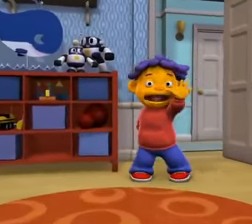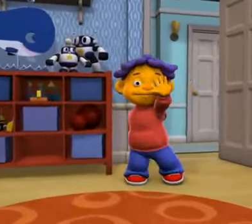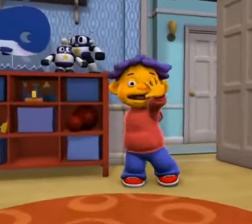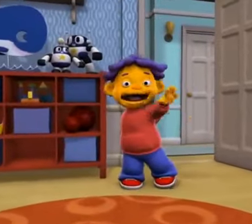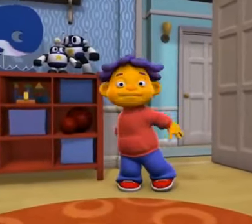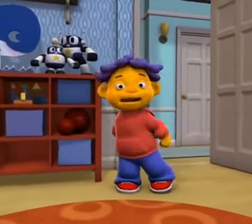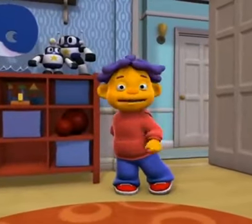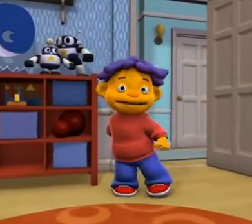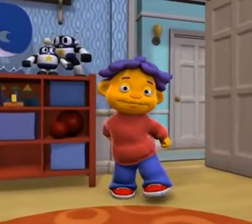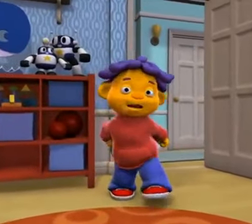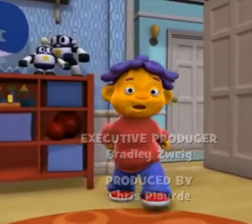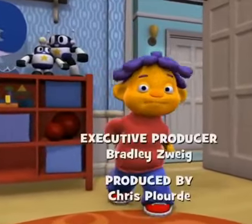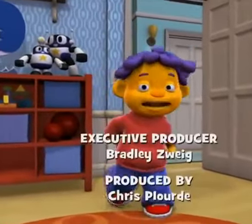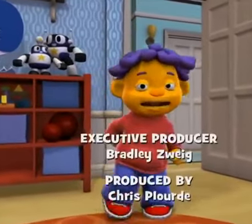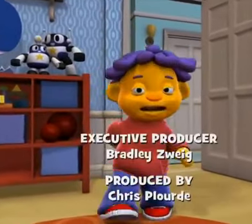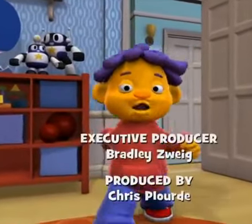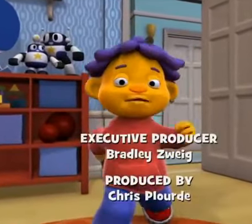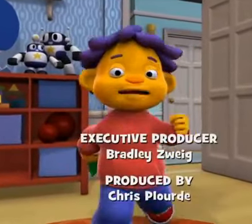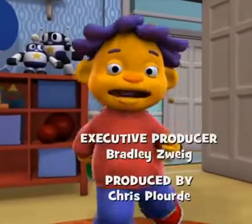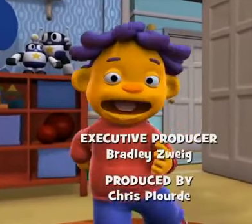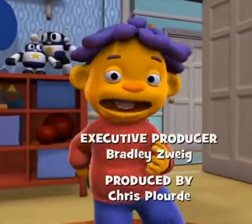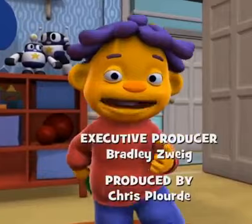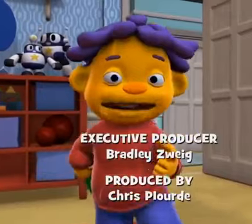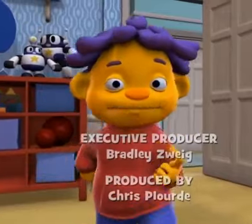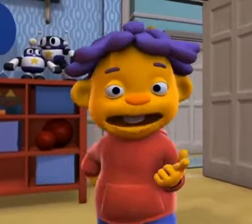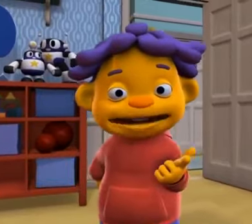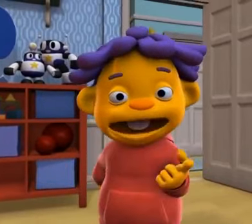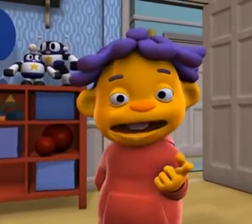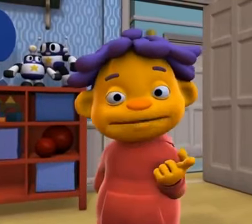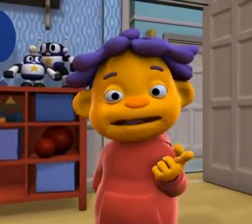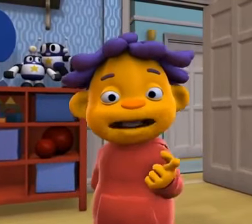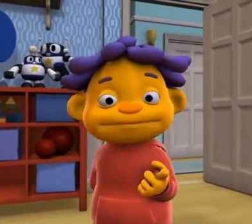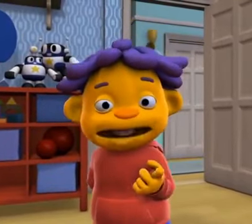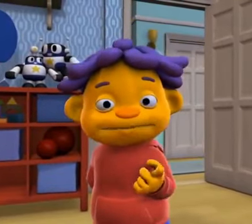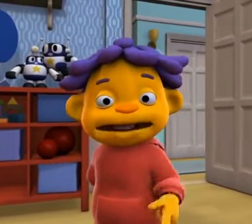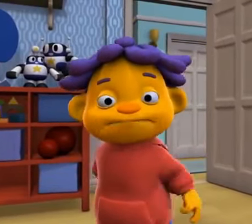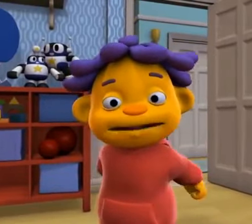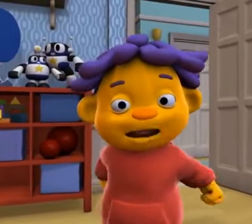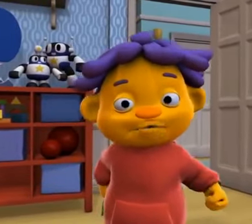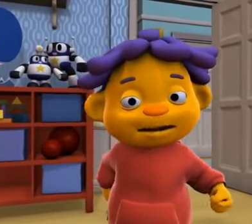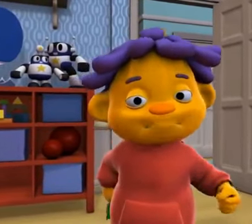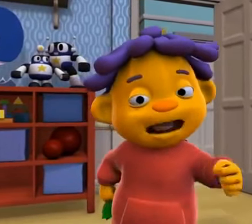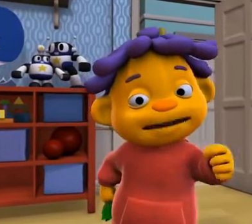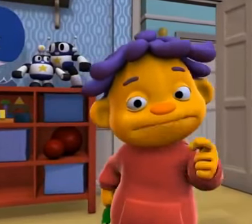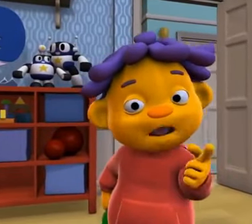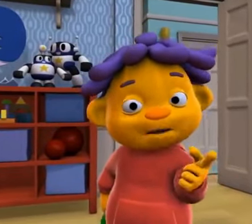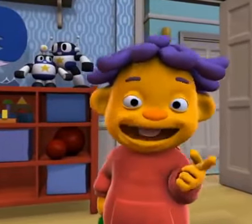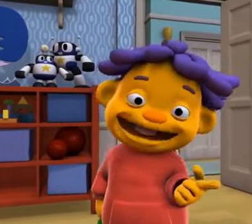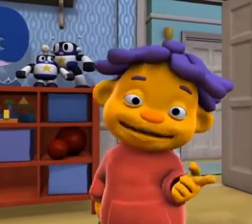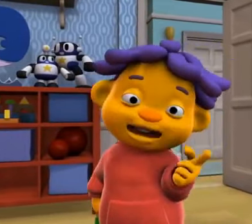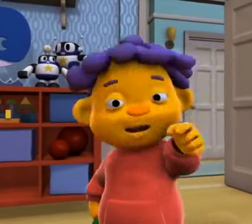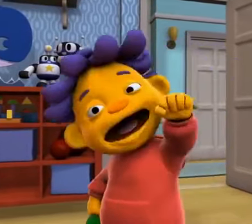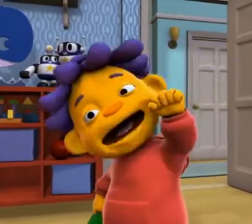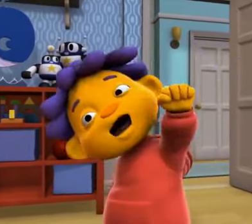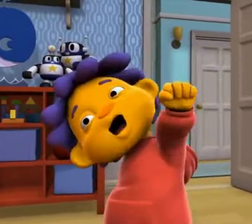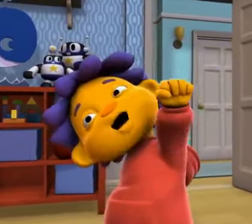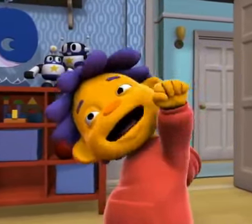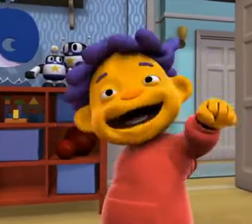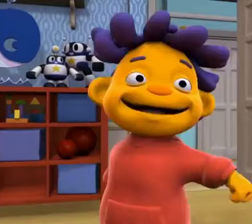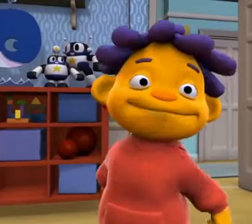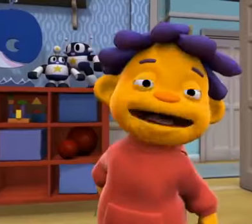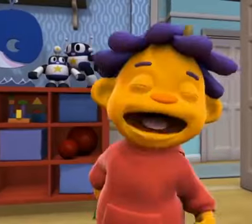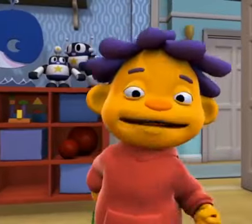Hola, soy Sid. Bienvenidos a mi cuarto. ¿Saben? Anoche mi papá le dio unas flores a mamá, lo que fue muy lindo. Eso